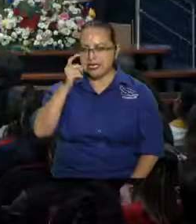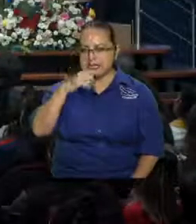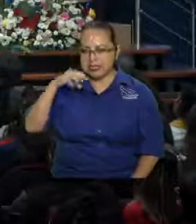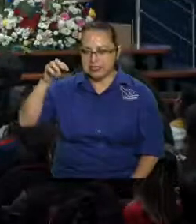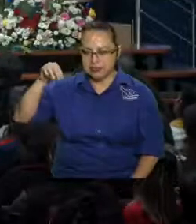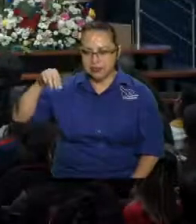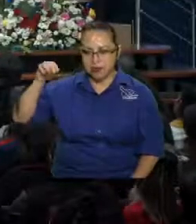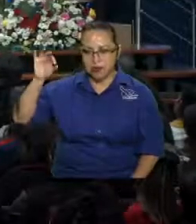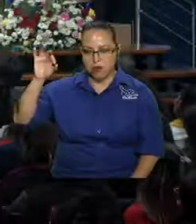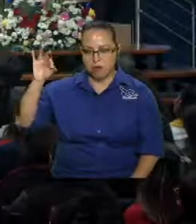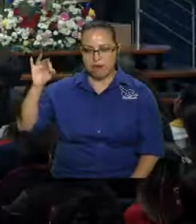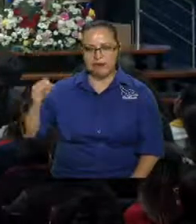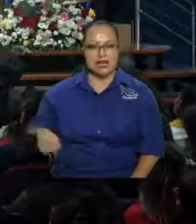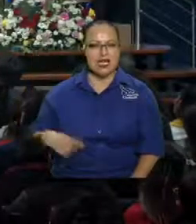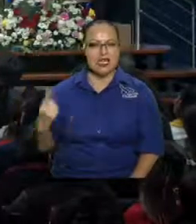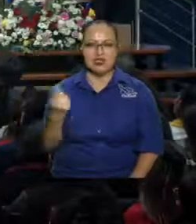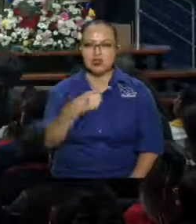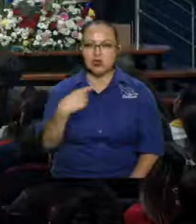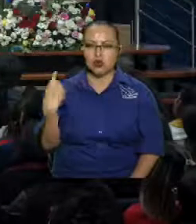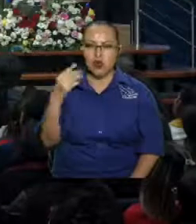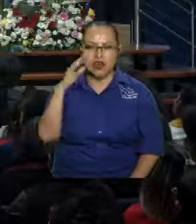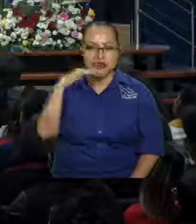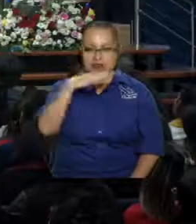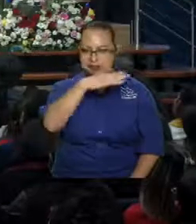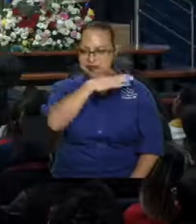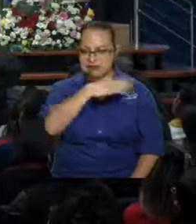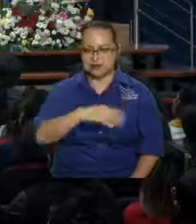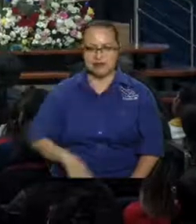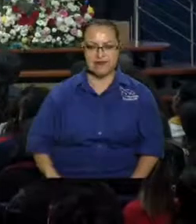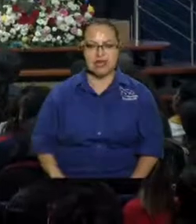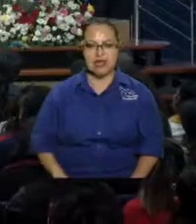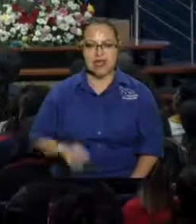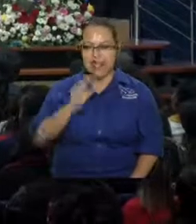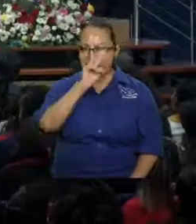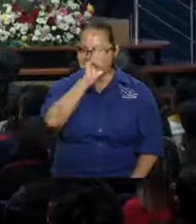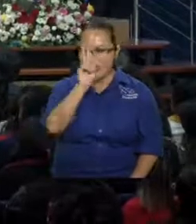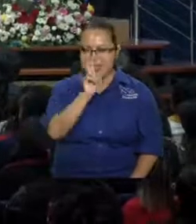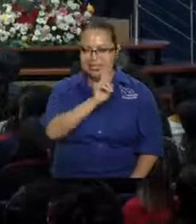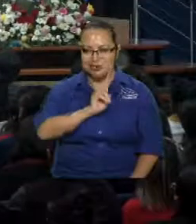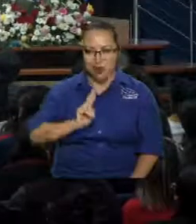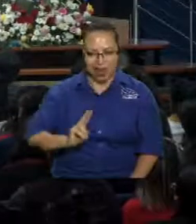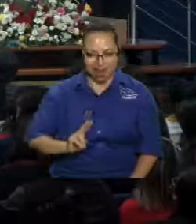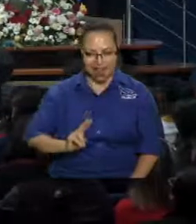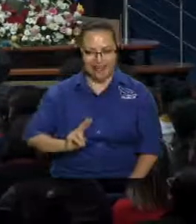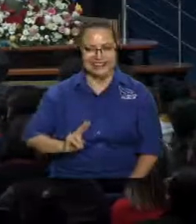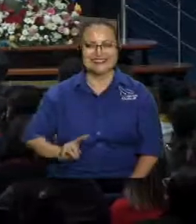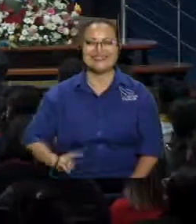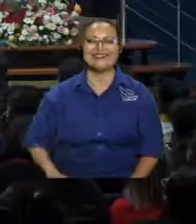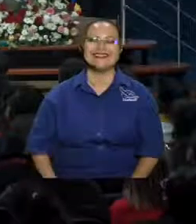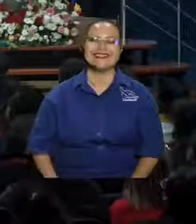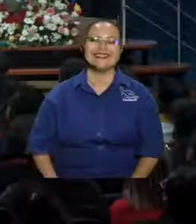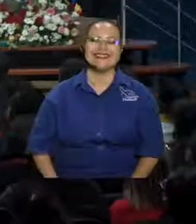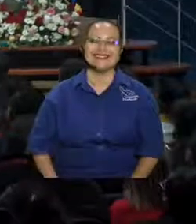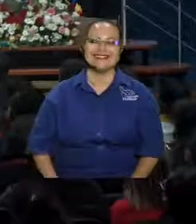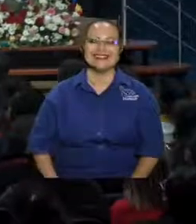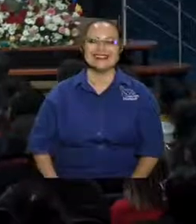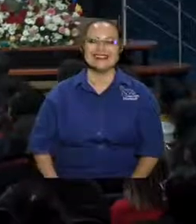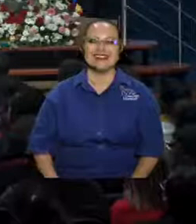ellos. Y todos están contentos con eso. Usted sabe que Venezuela. Mire, como ya nos pusimos en